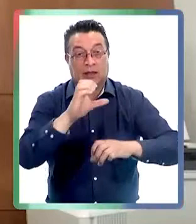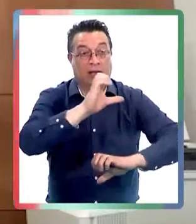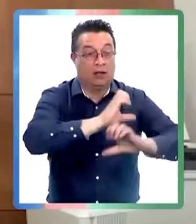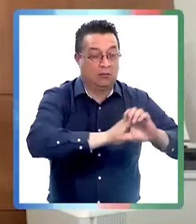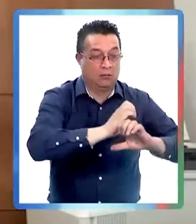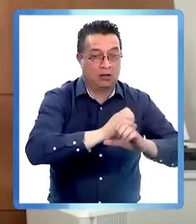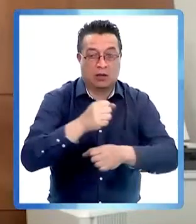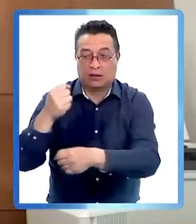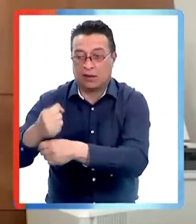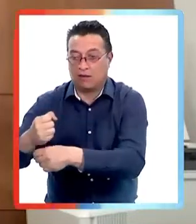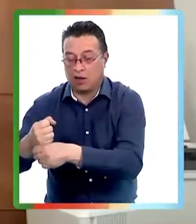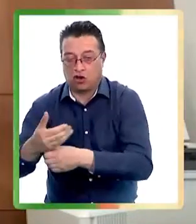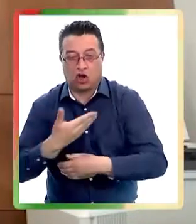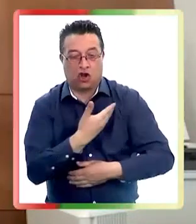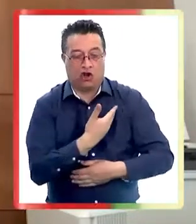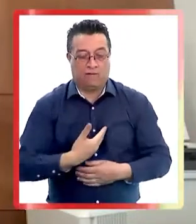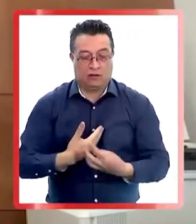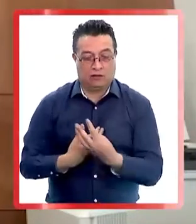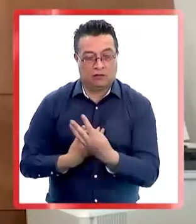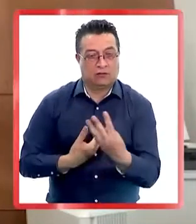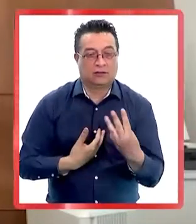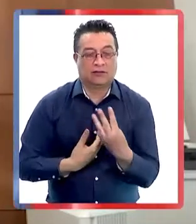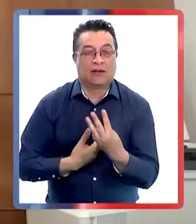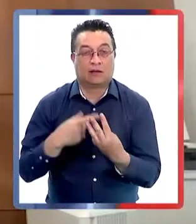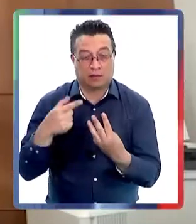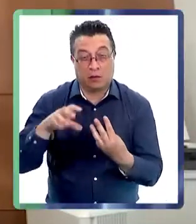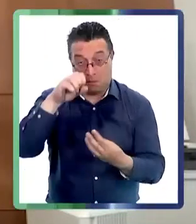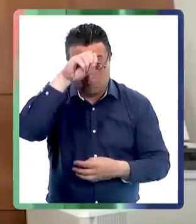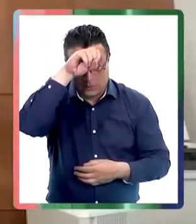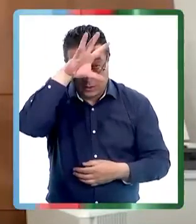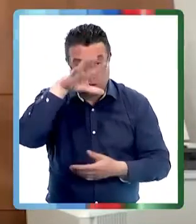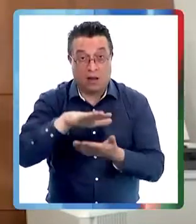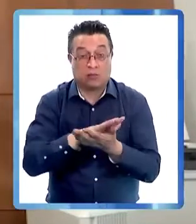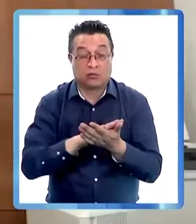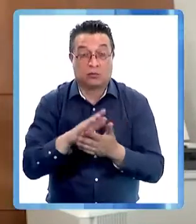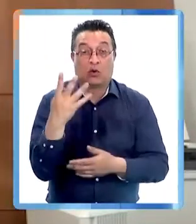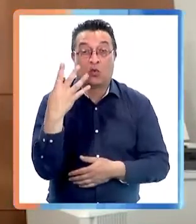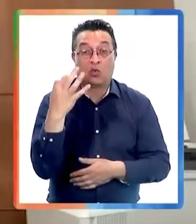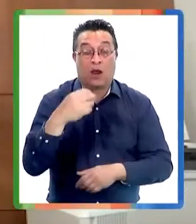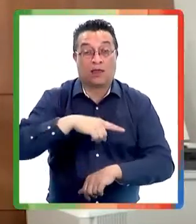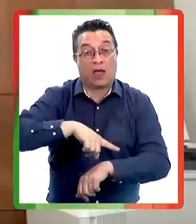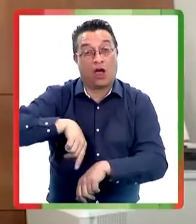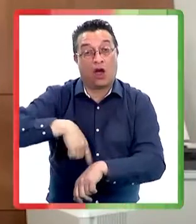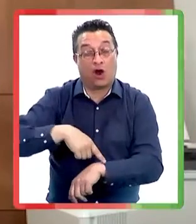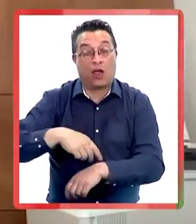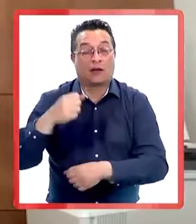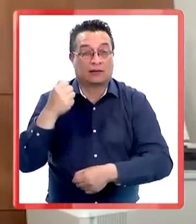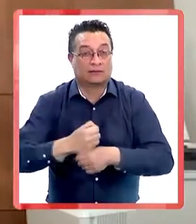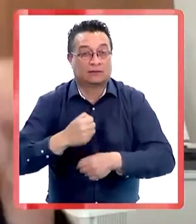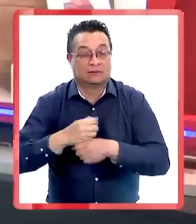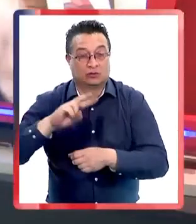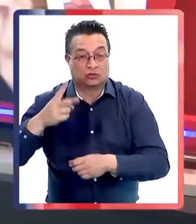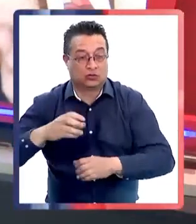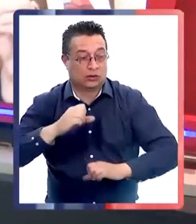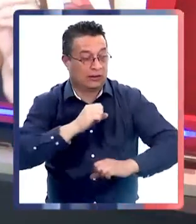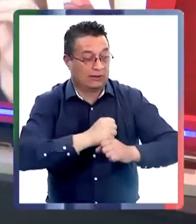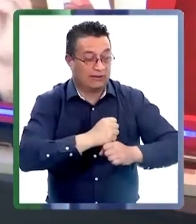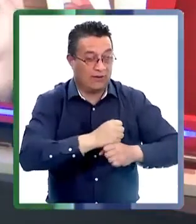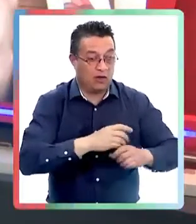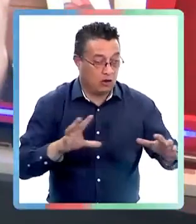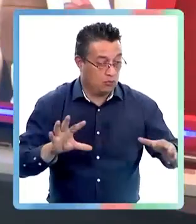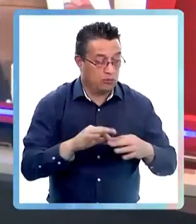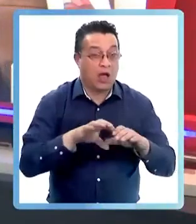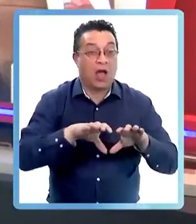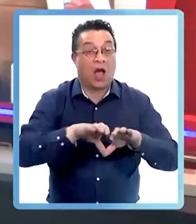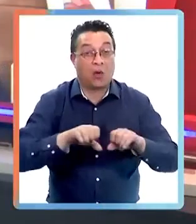empleadores, trabajadores y gobierno. Por tanto, por ejemplo, Francisco, en la minería, las 40 horas, empleadores y trabajadores tomaron un